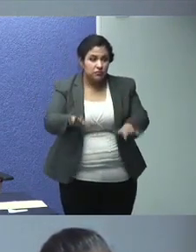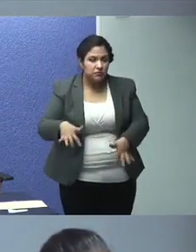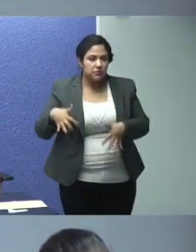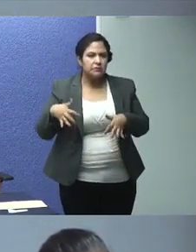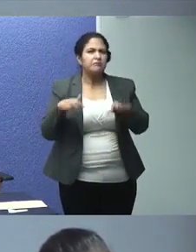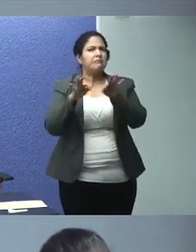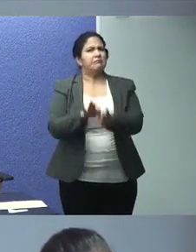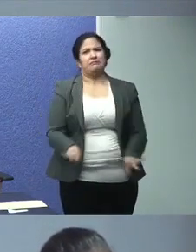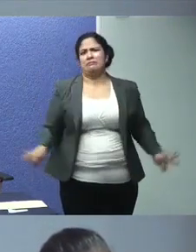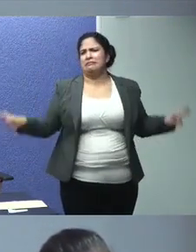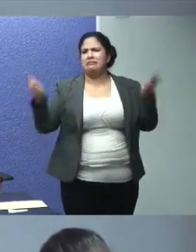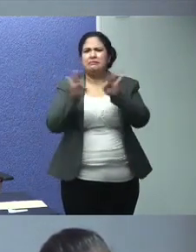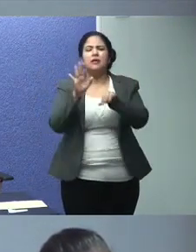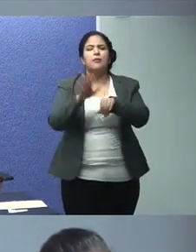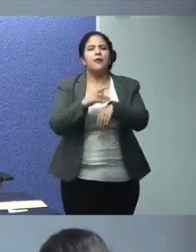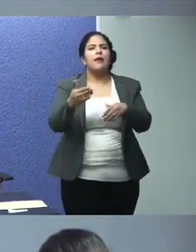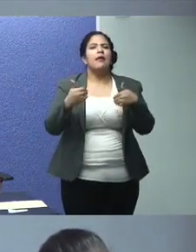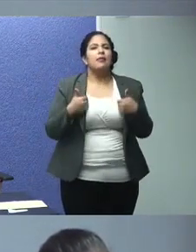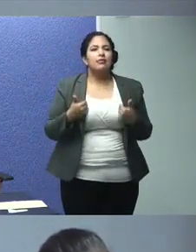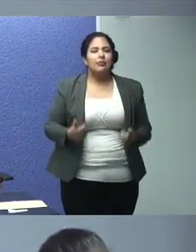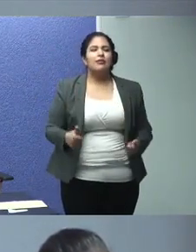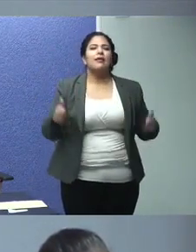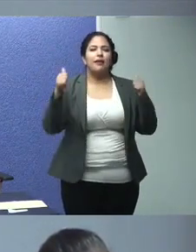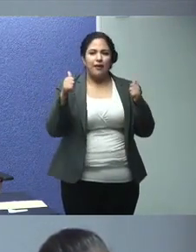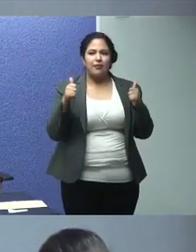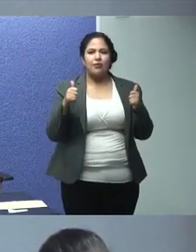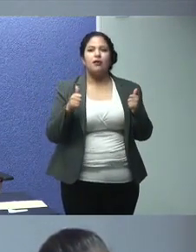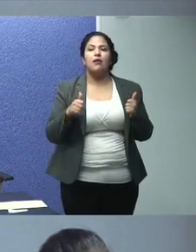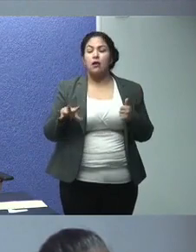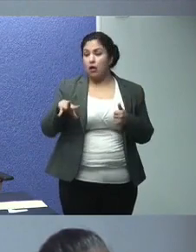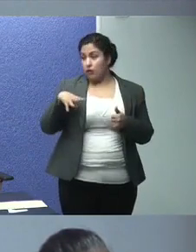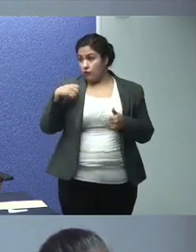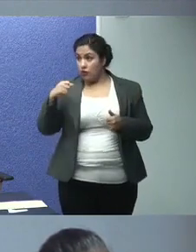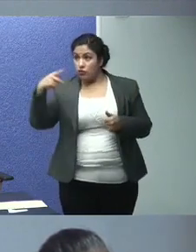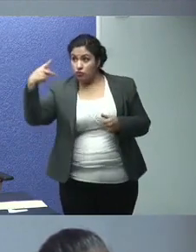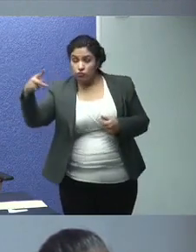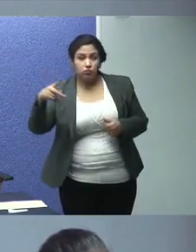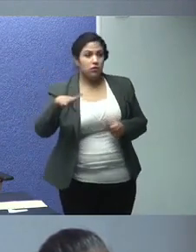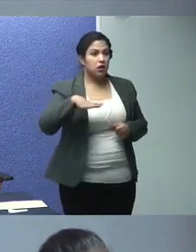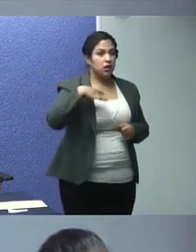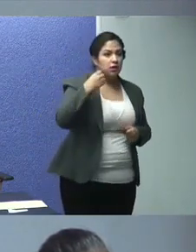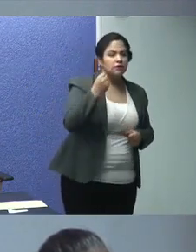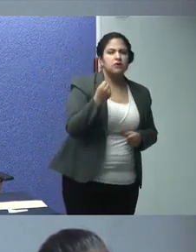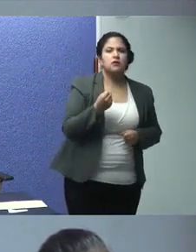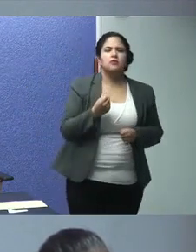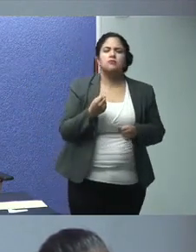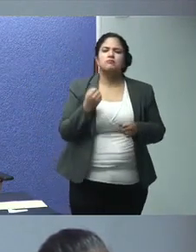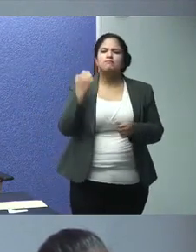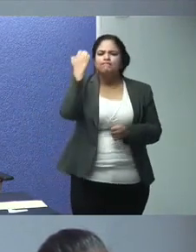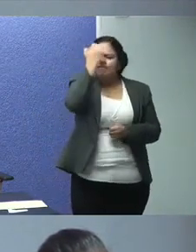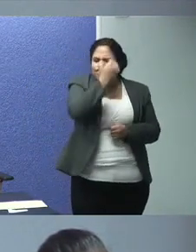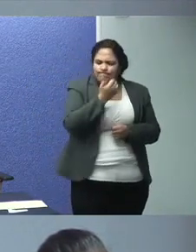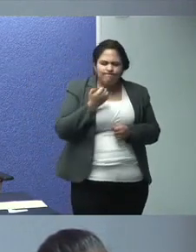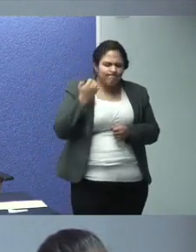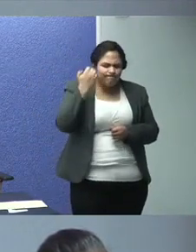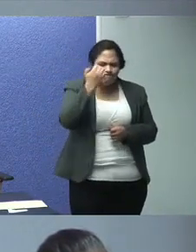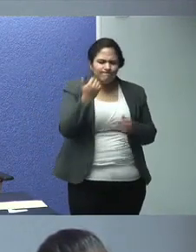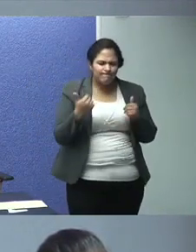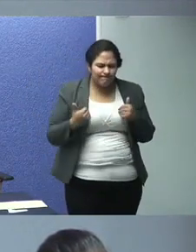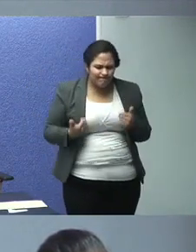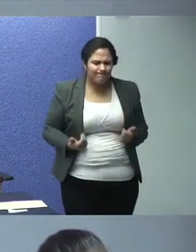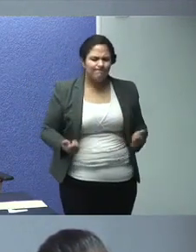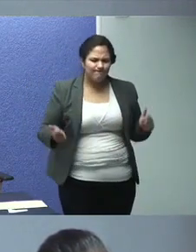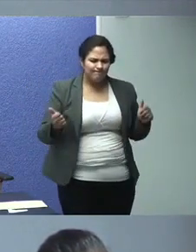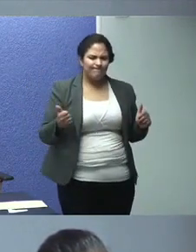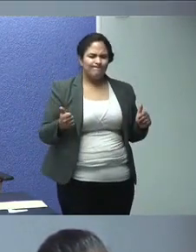porque implica que entremos en un esfuerzo de análisis, de discusión y de veras de entender que estamos